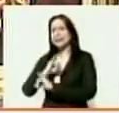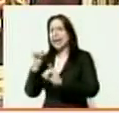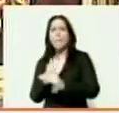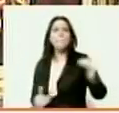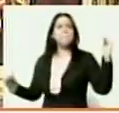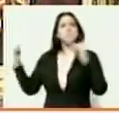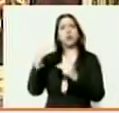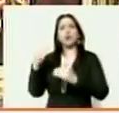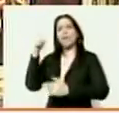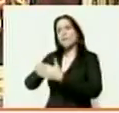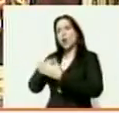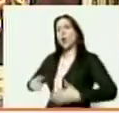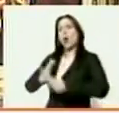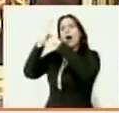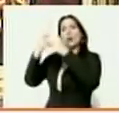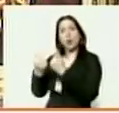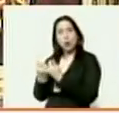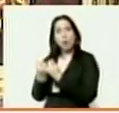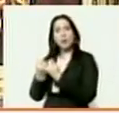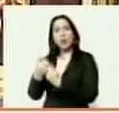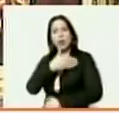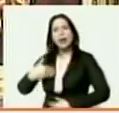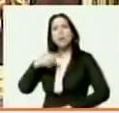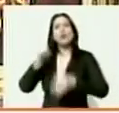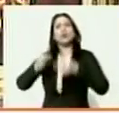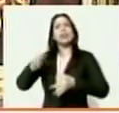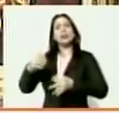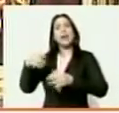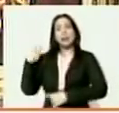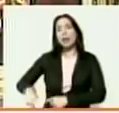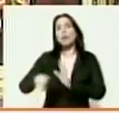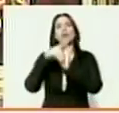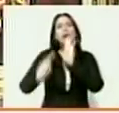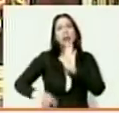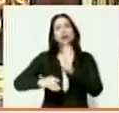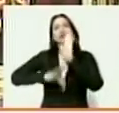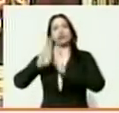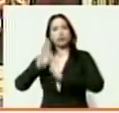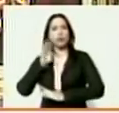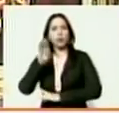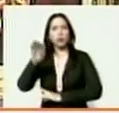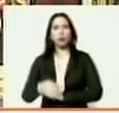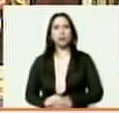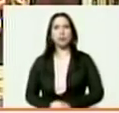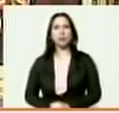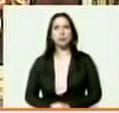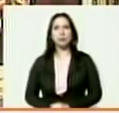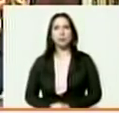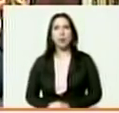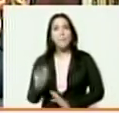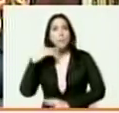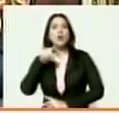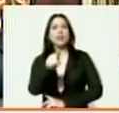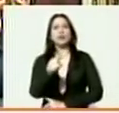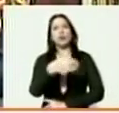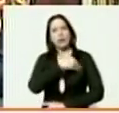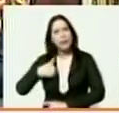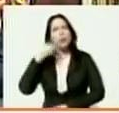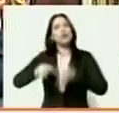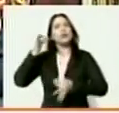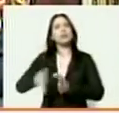el bloqueo económico. Y queremos justicia porque tenemos derecho al desarrollo y al futuro. Por eso queremos justicia.